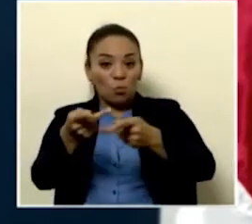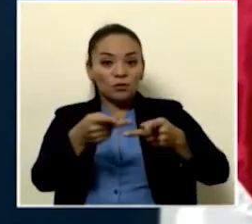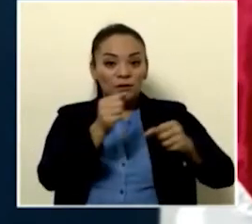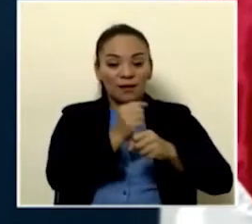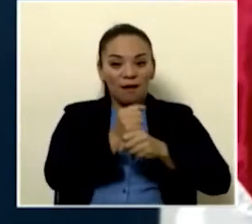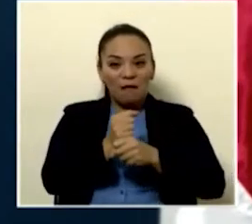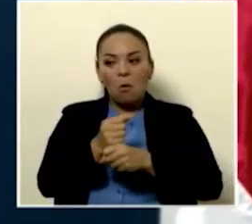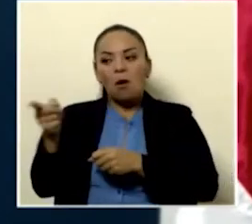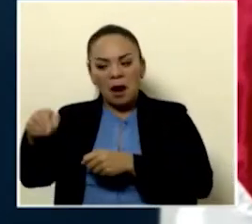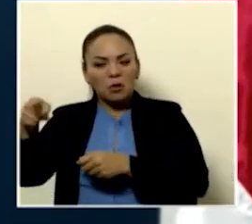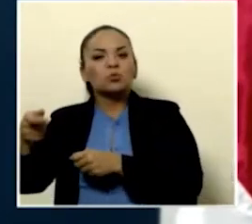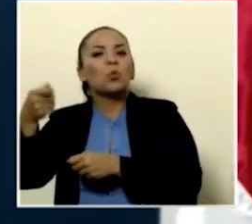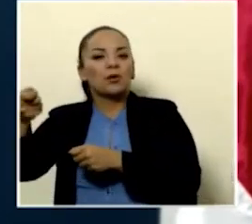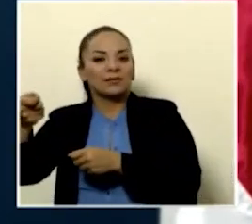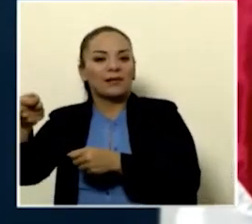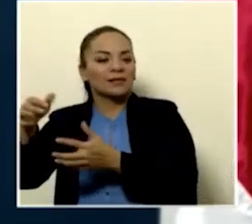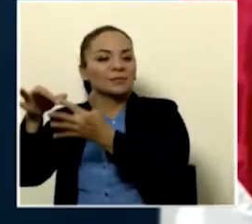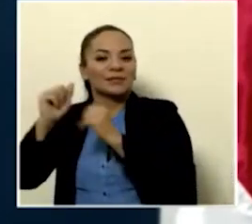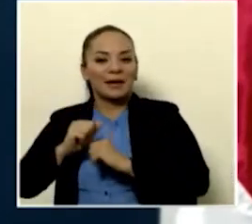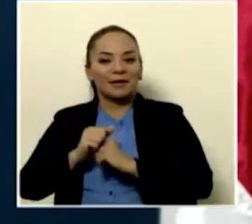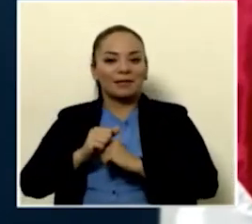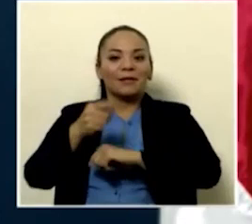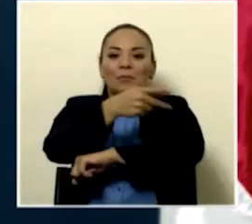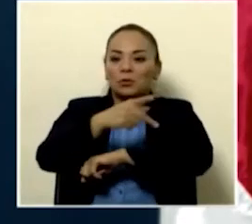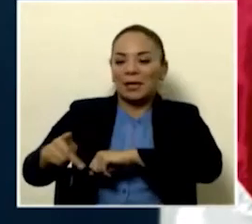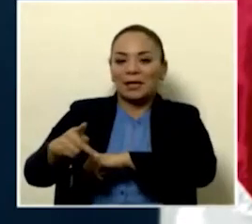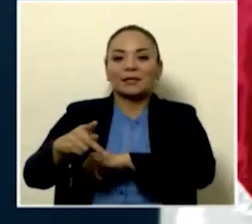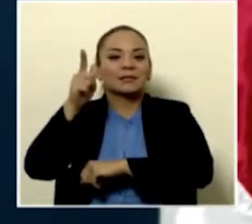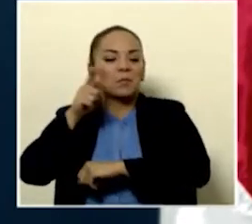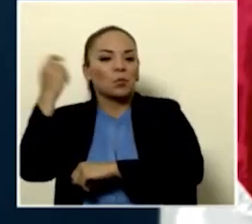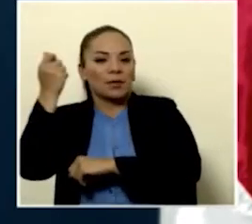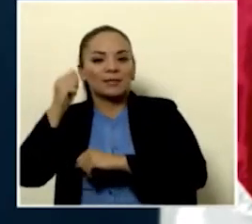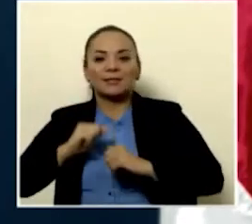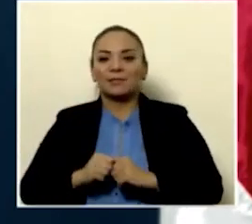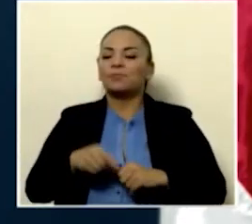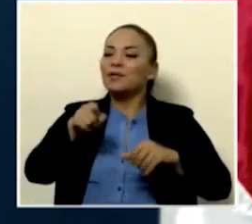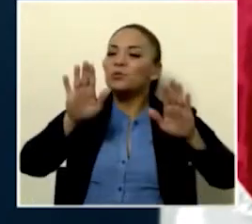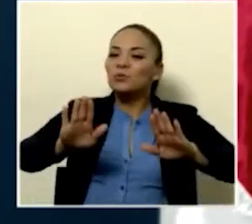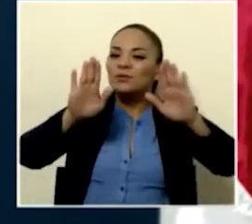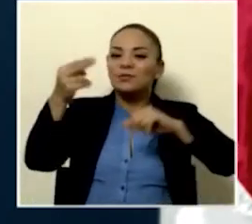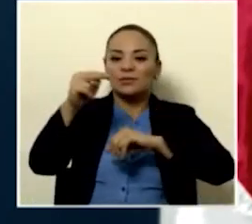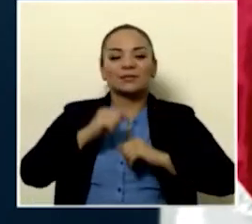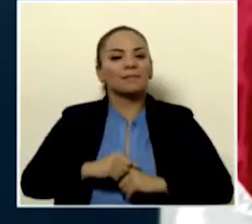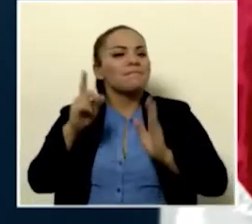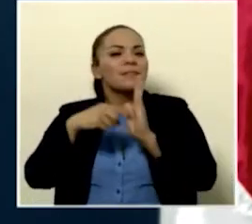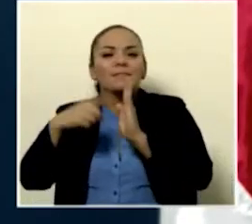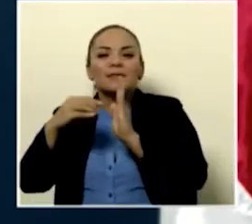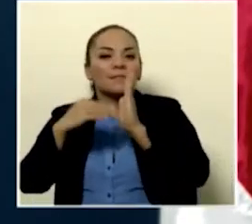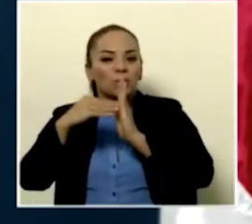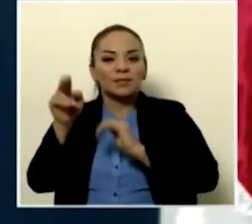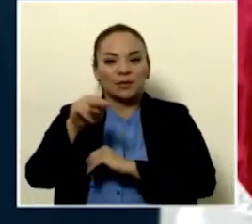empleos, especialmente en Guanacaste y Punta Arenas. Esto es una excelente noticia. Miles de millones de colones que